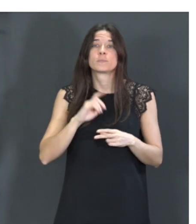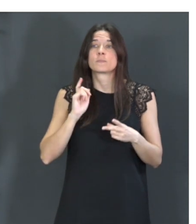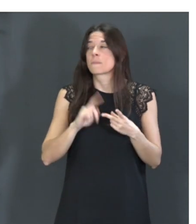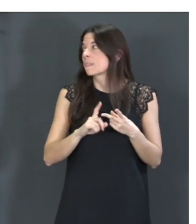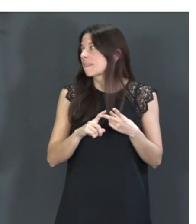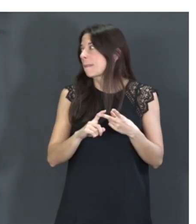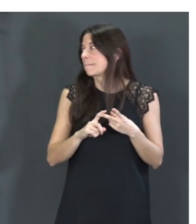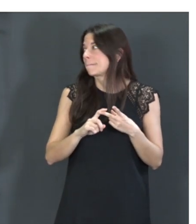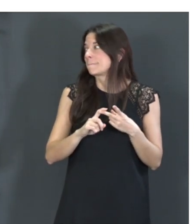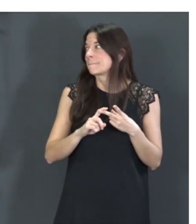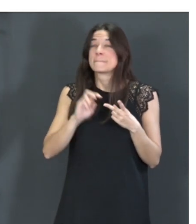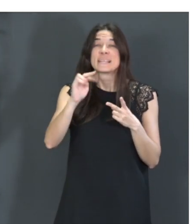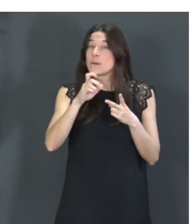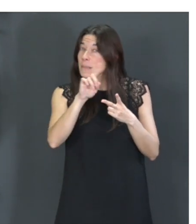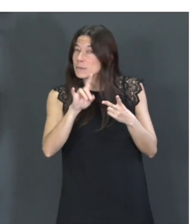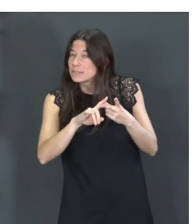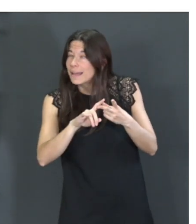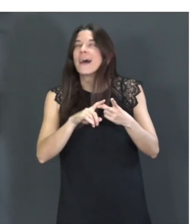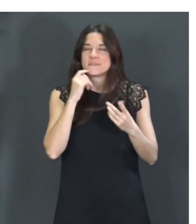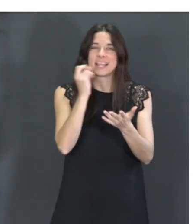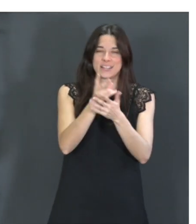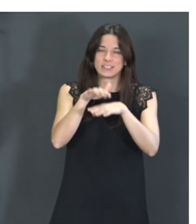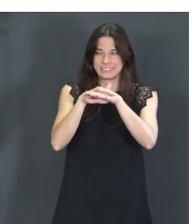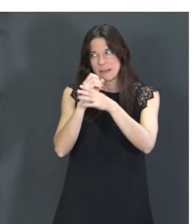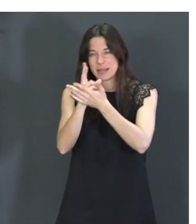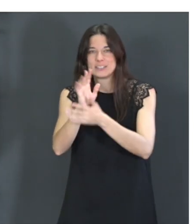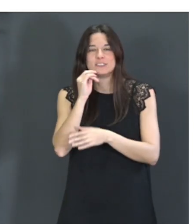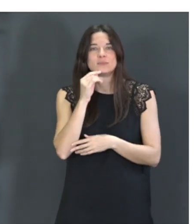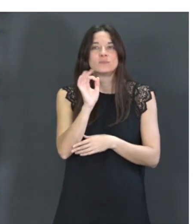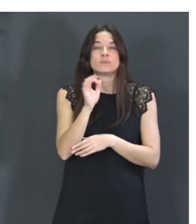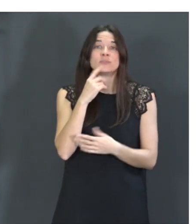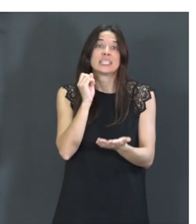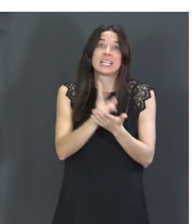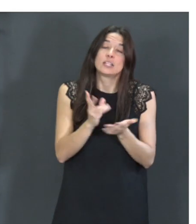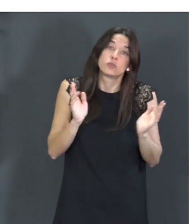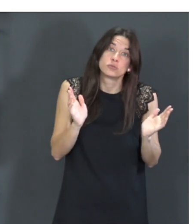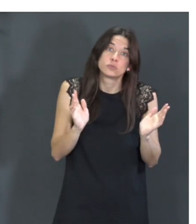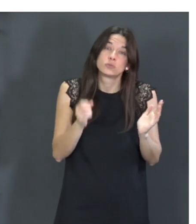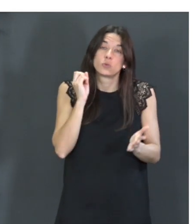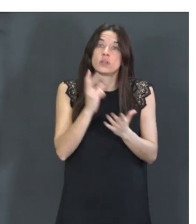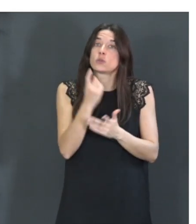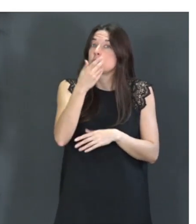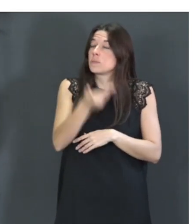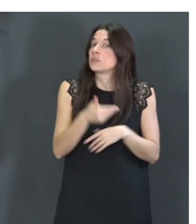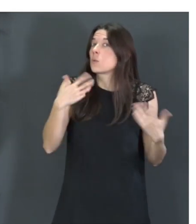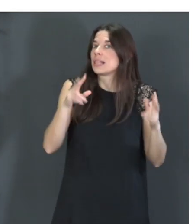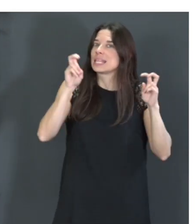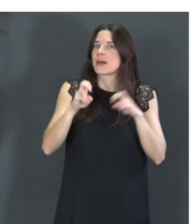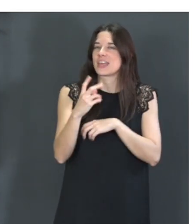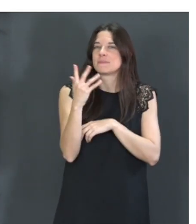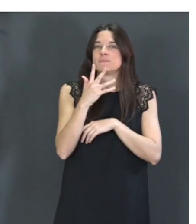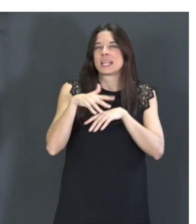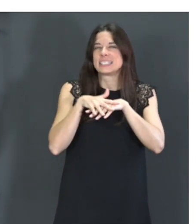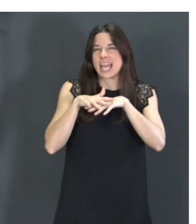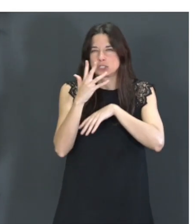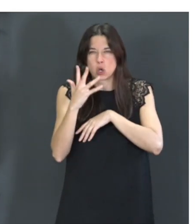parte... Los retos. Sí, los retos. Que quizás lo saques, bueno, un reto importante es todo el tema de los sesgos, ¿no? En